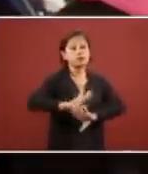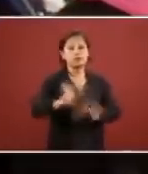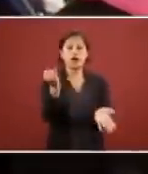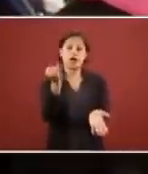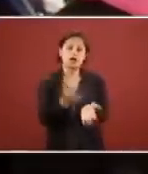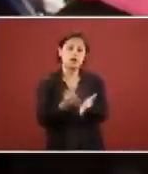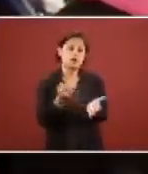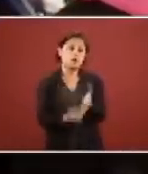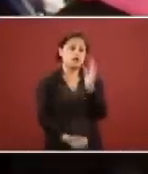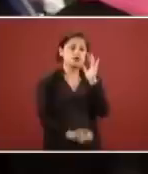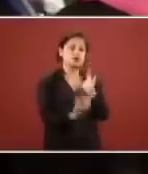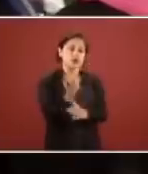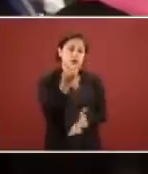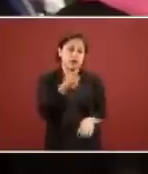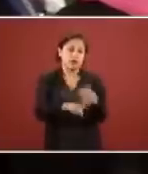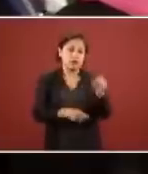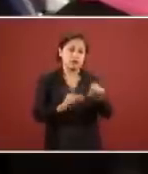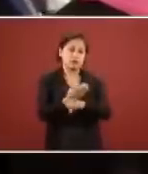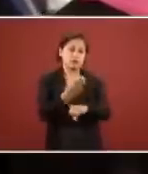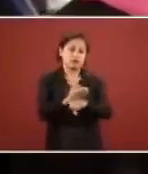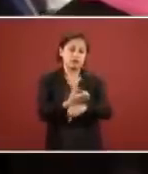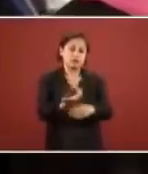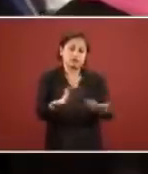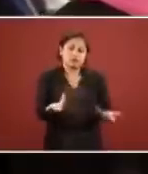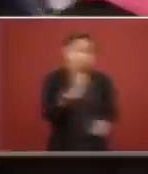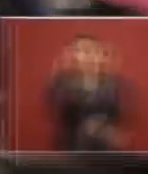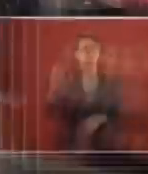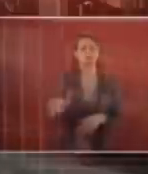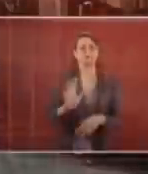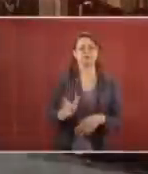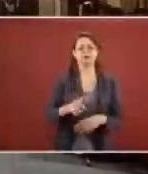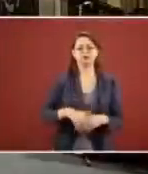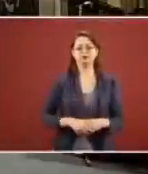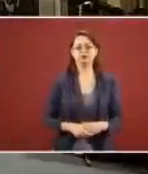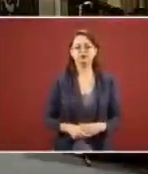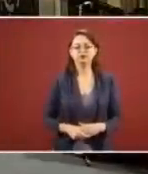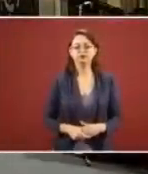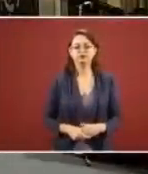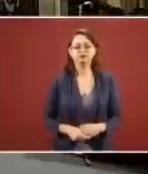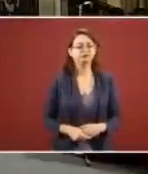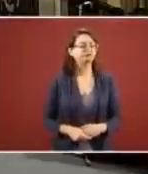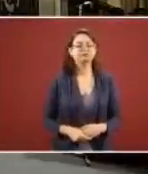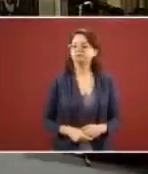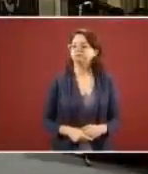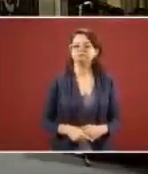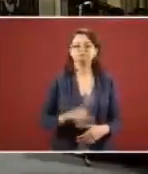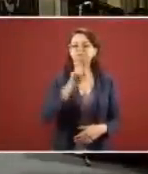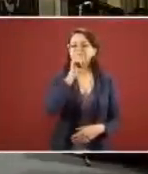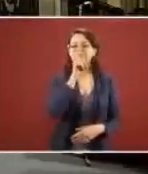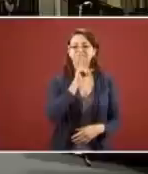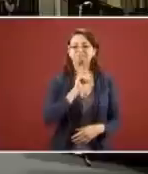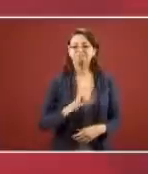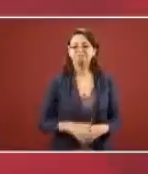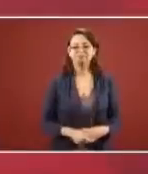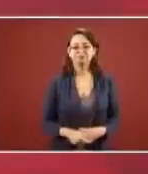esto pues a la larga afecta a los ciudadanos. ¿Cómo lo ve? Gracias. No es cierto,